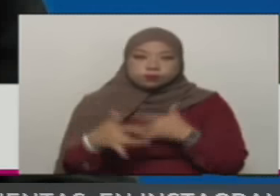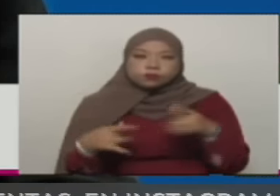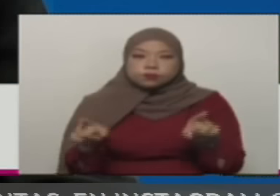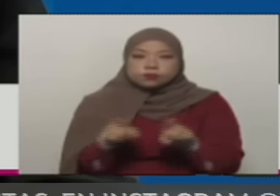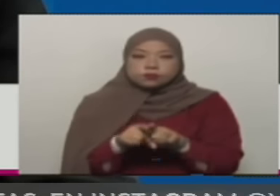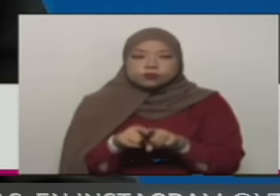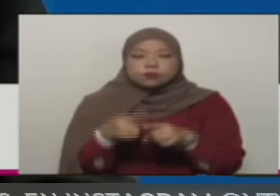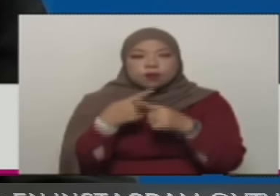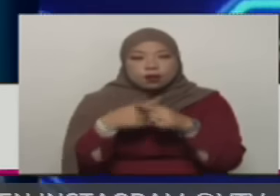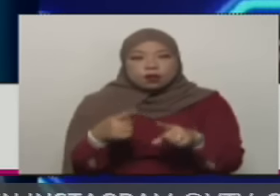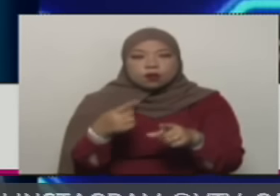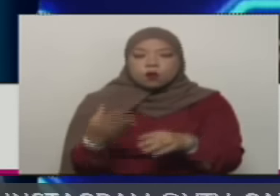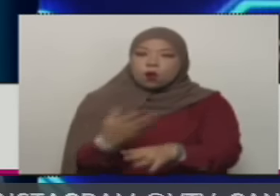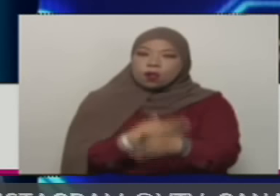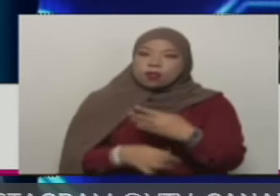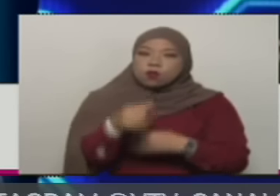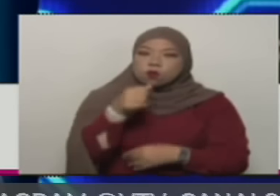Pérez Pirela,